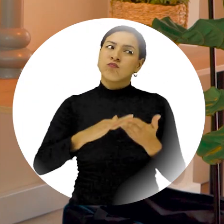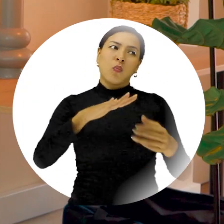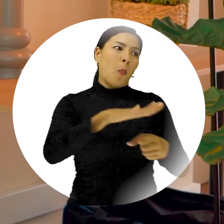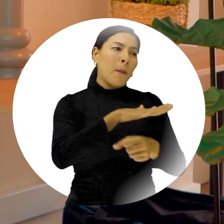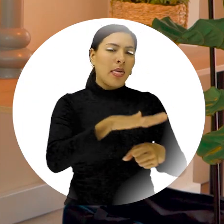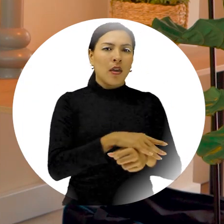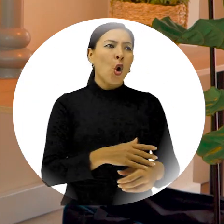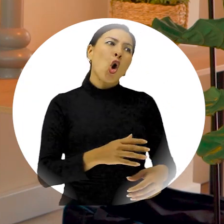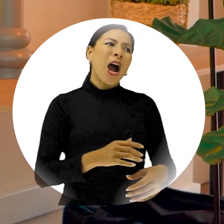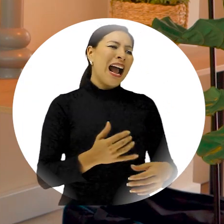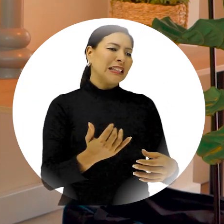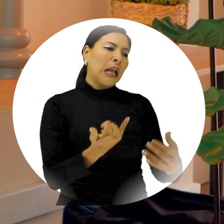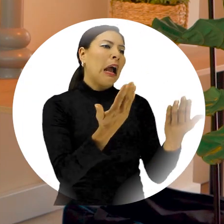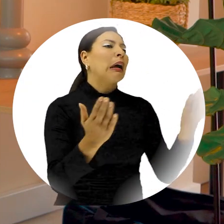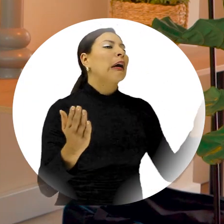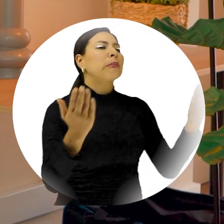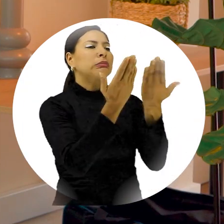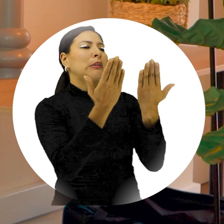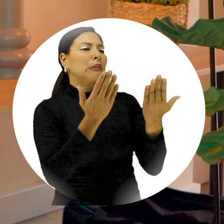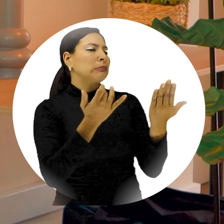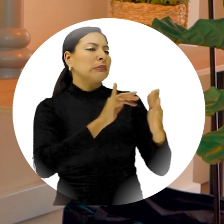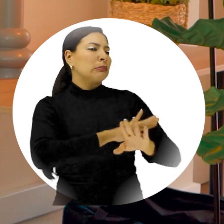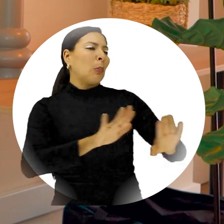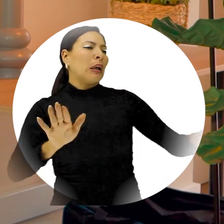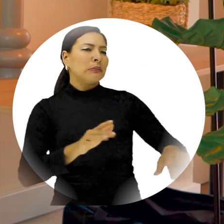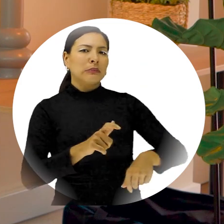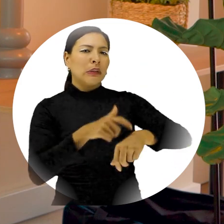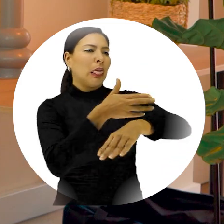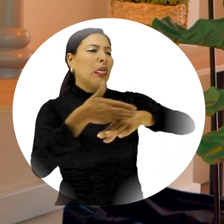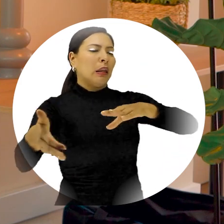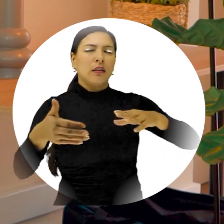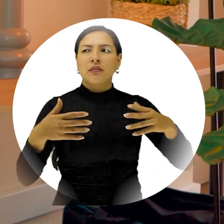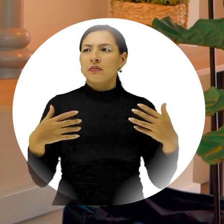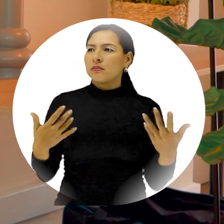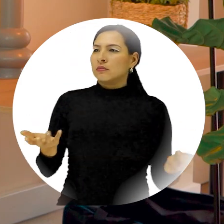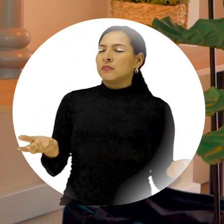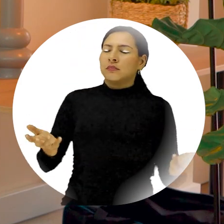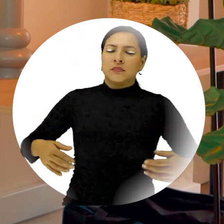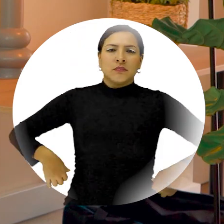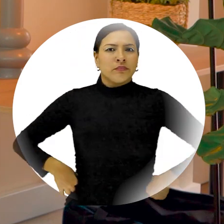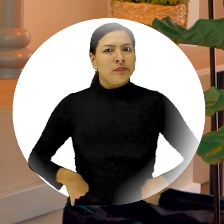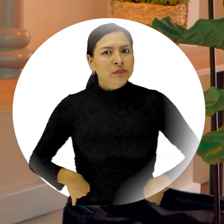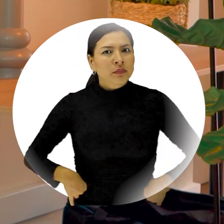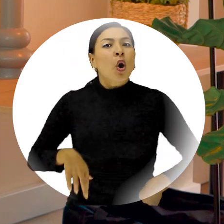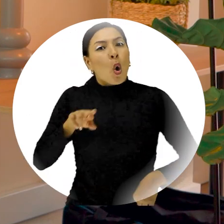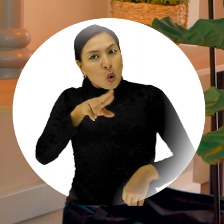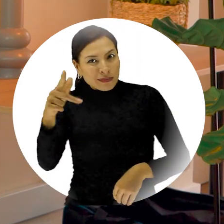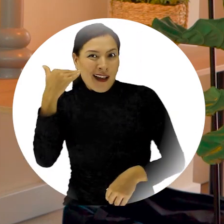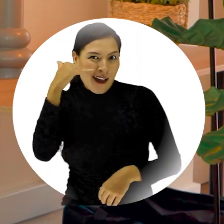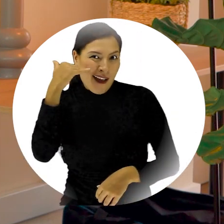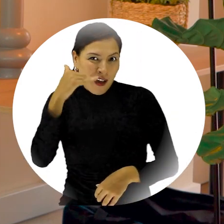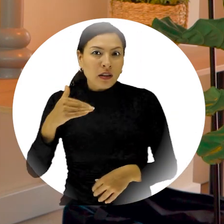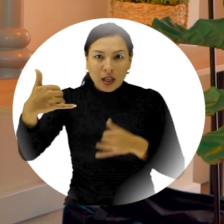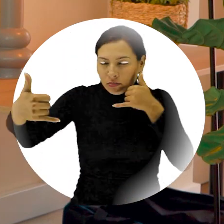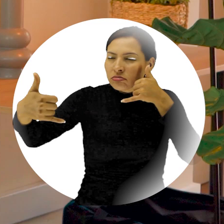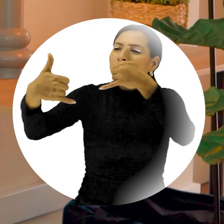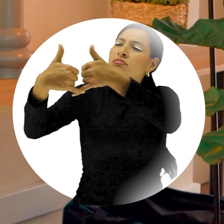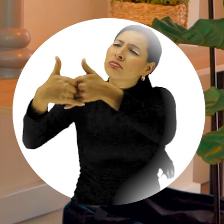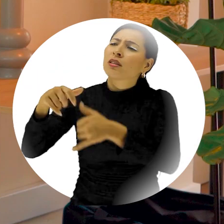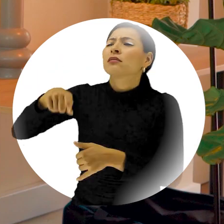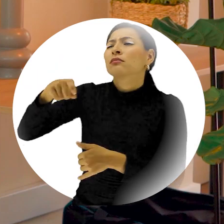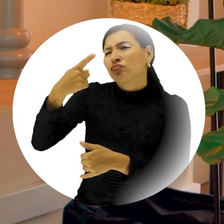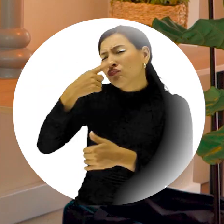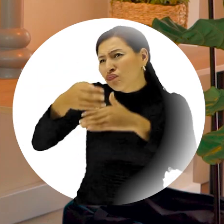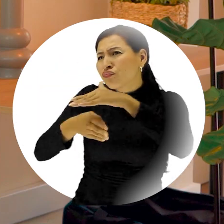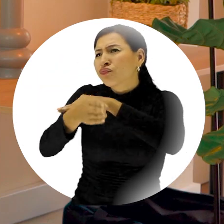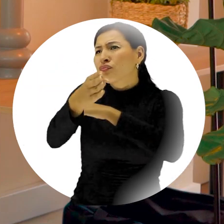un apartamento si no es en su tiempo libre. Hicimos incluso una oferta con la inmobiliaria y la persona nunca nos contestó y luego como que creímos que se lo estaba